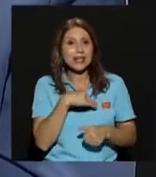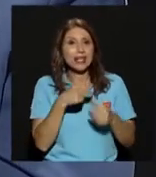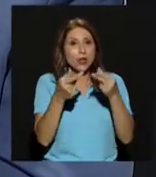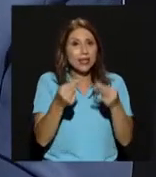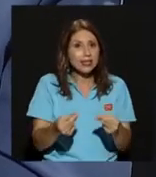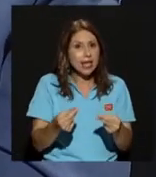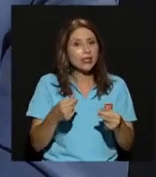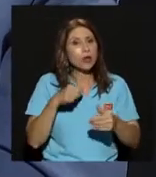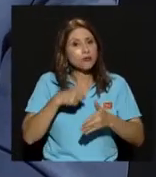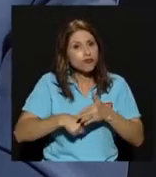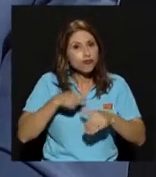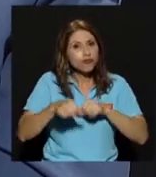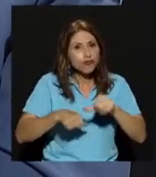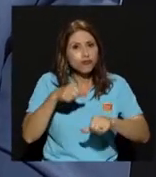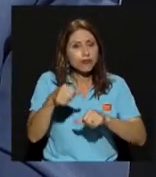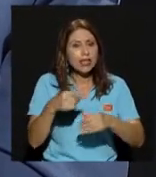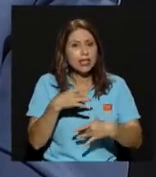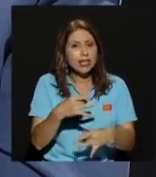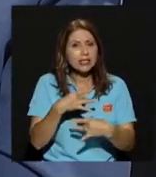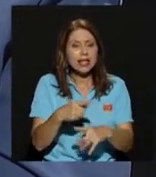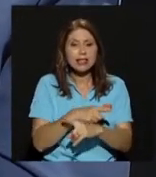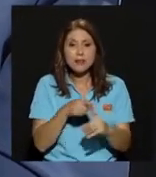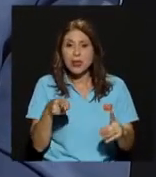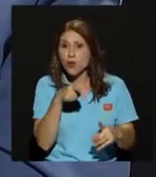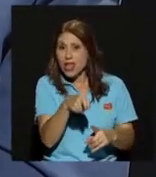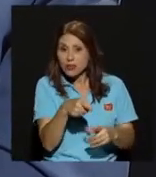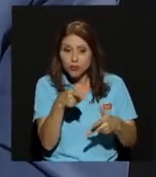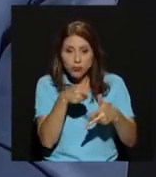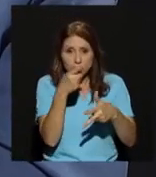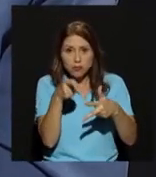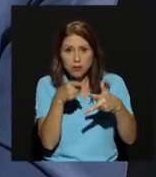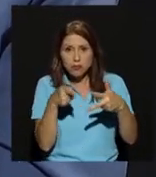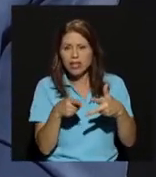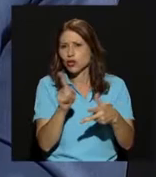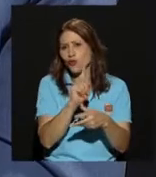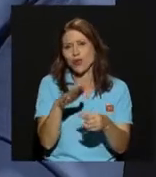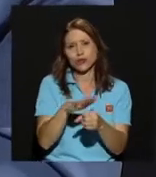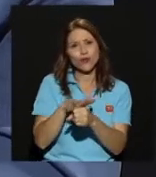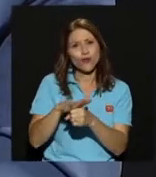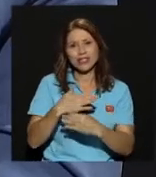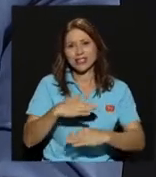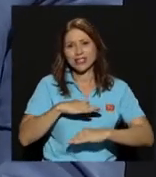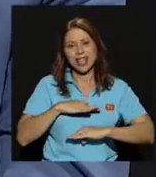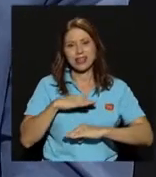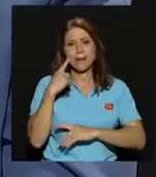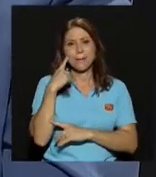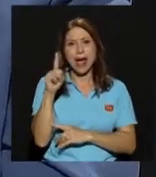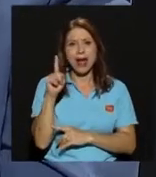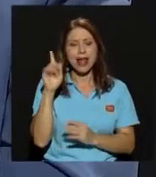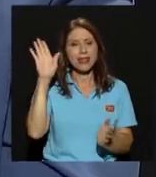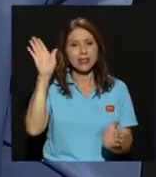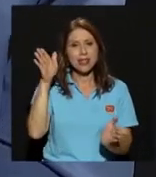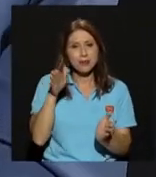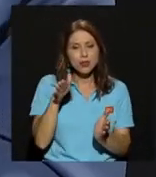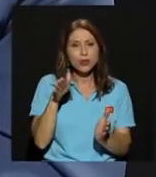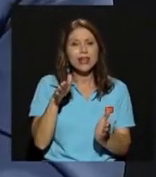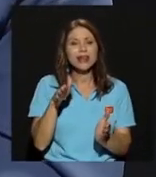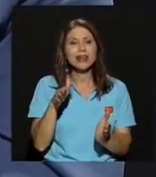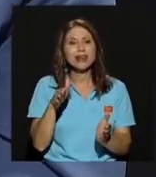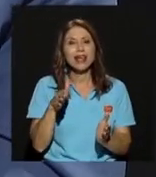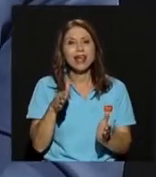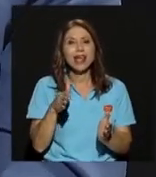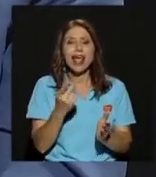interesantes sin embargo eso no es suficiente para disminuir este